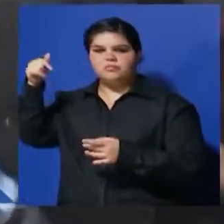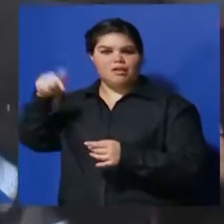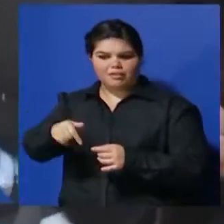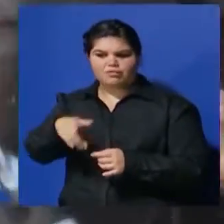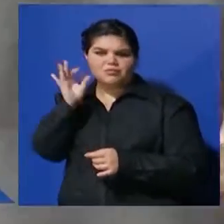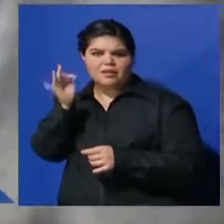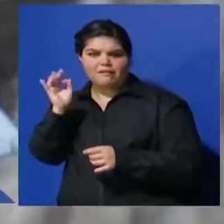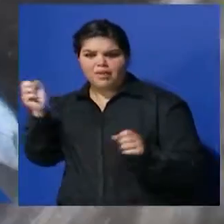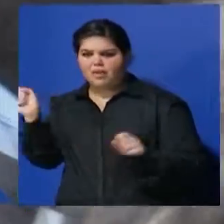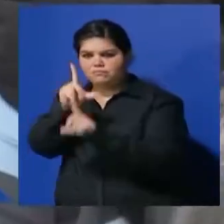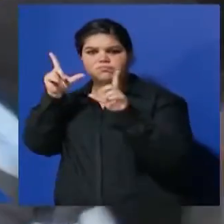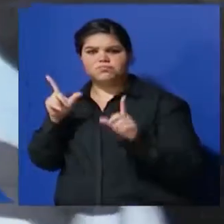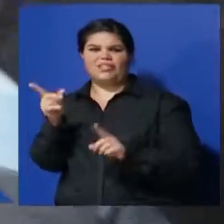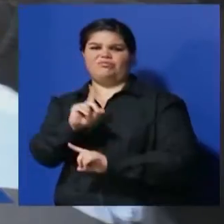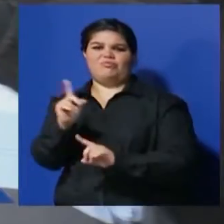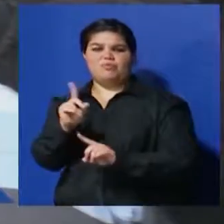marco de